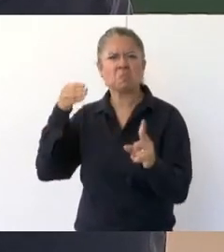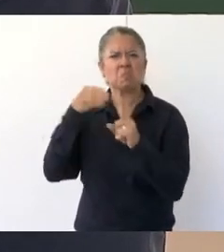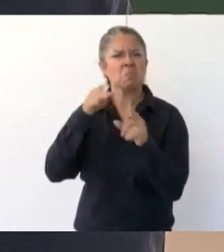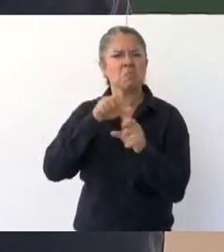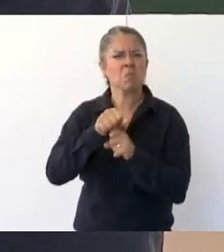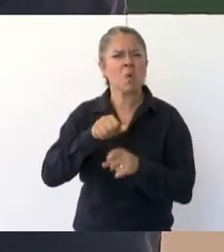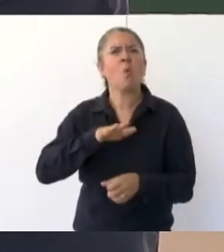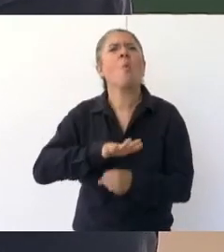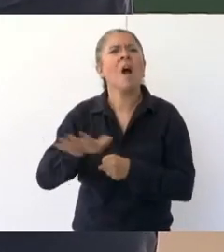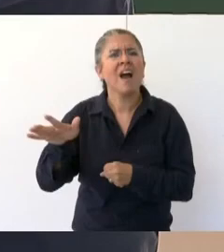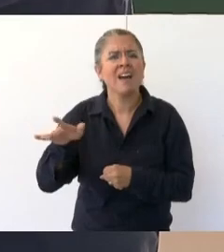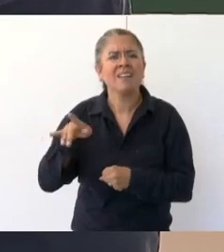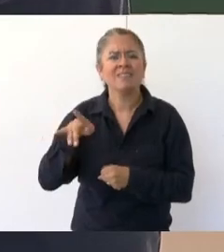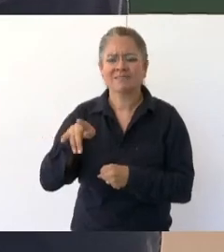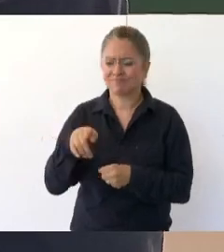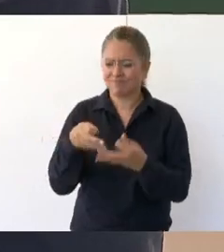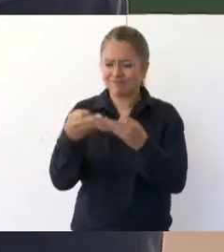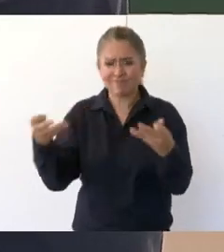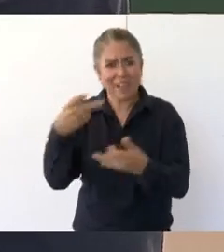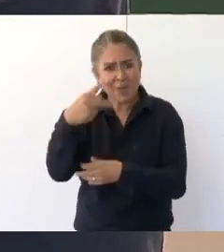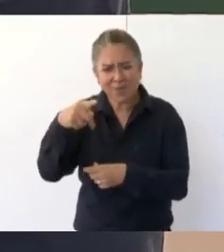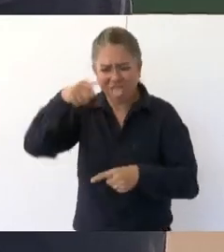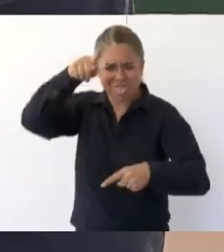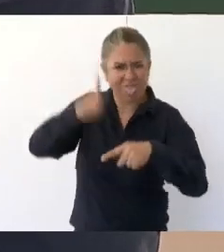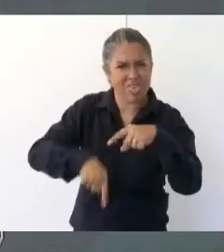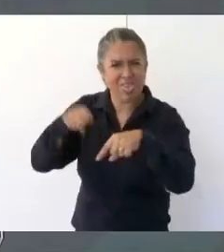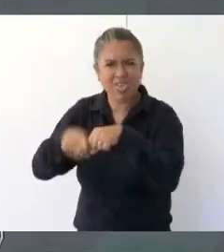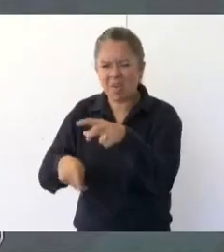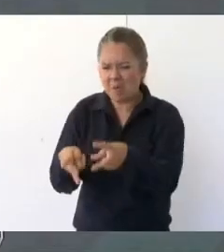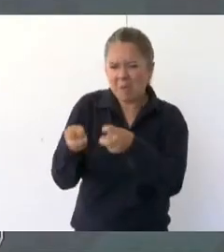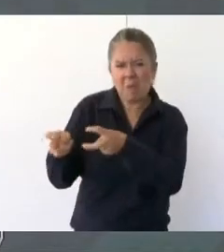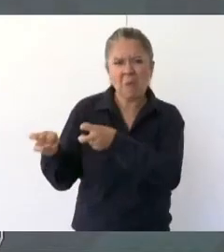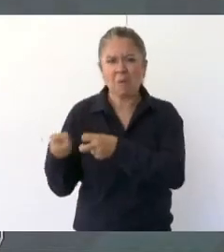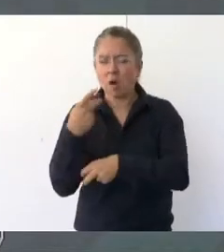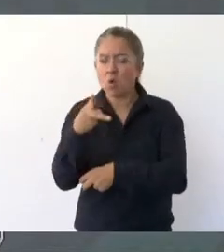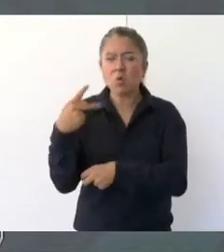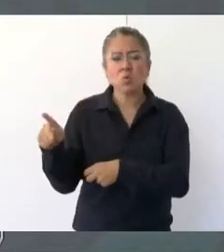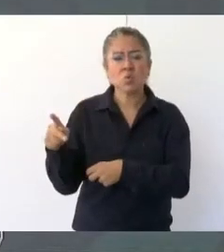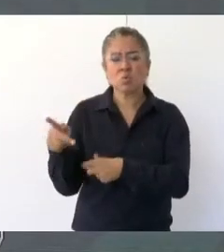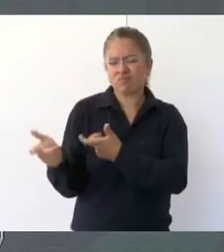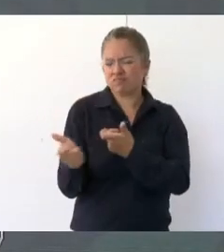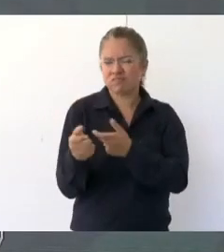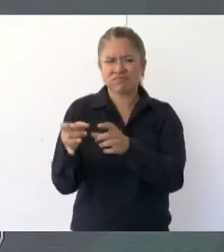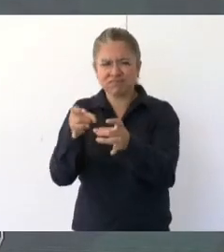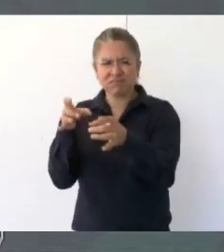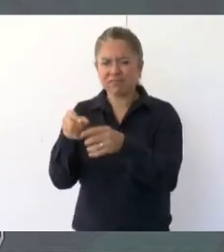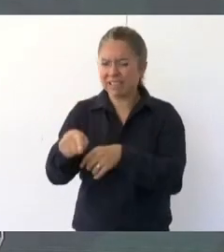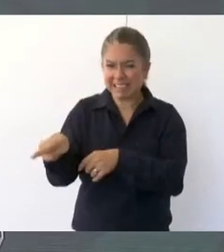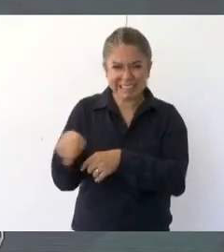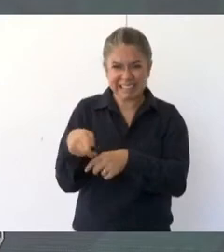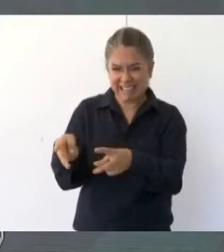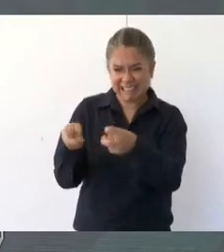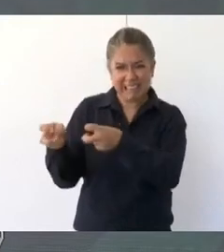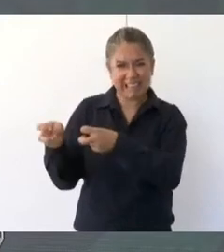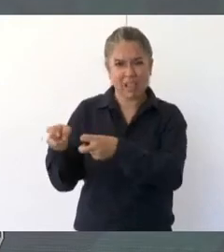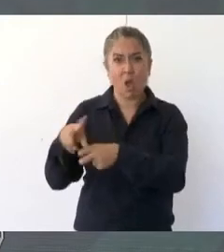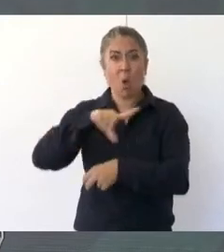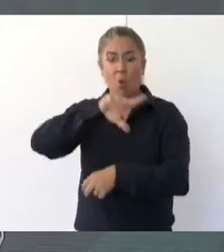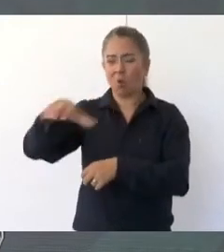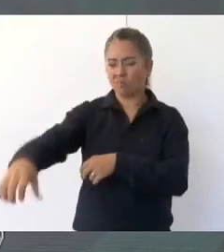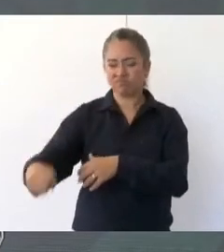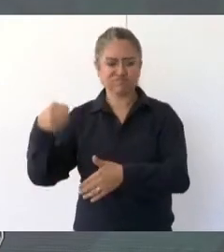aguas, y los deportaban al sureste a trabajar